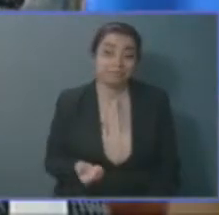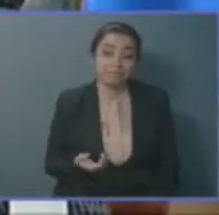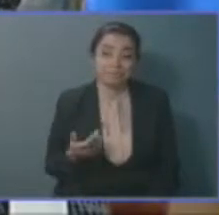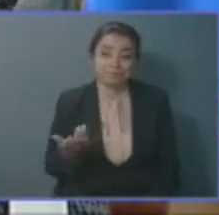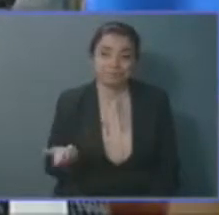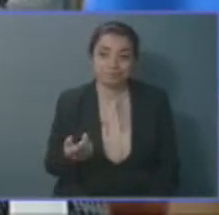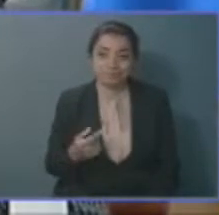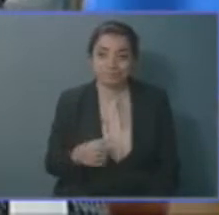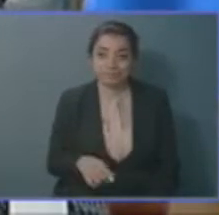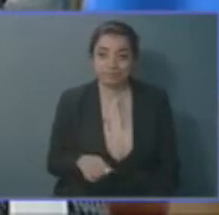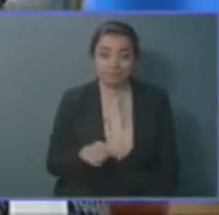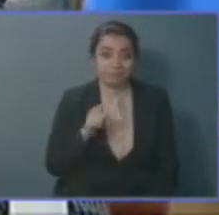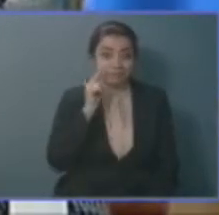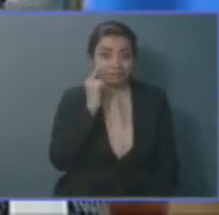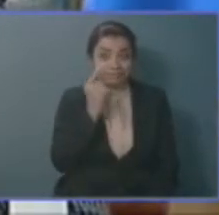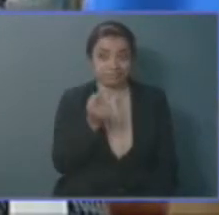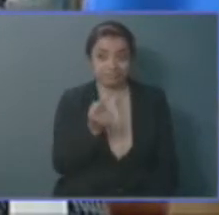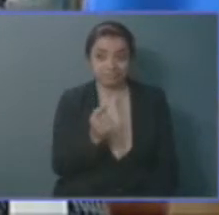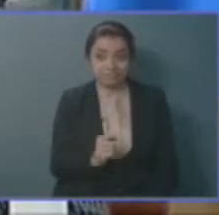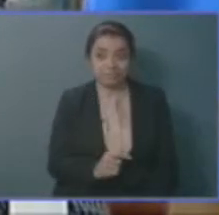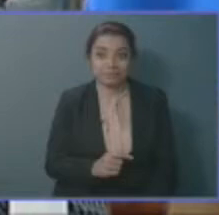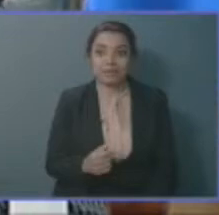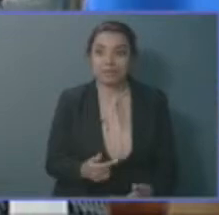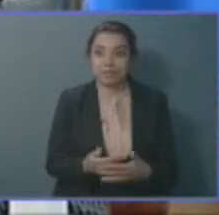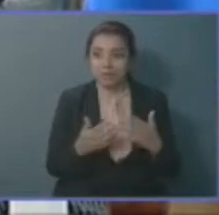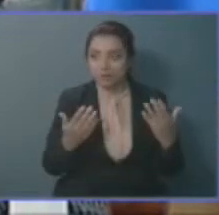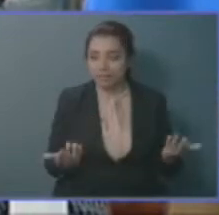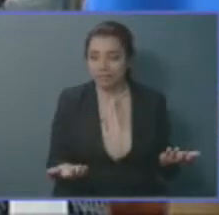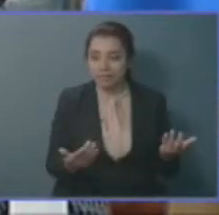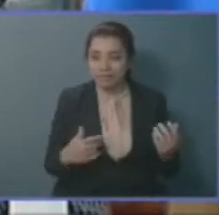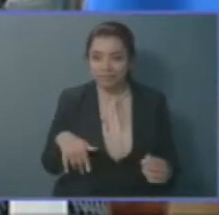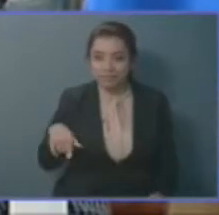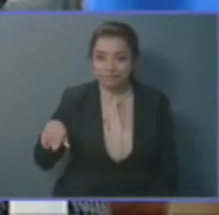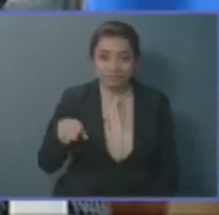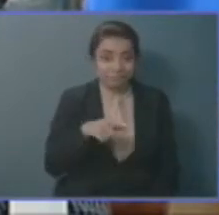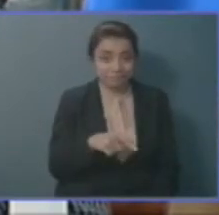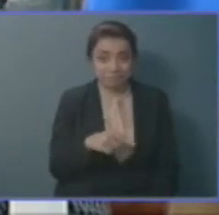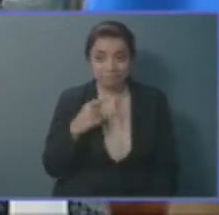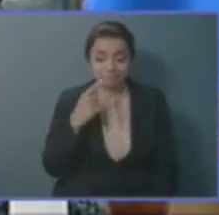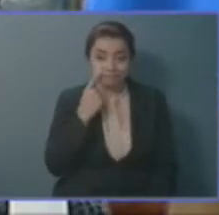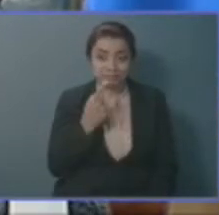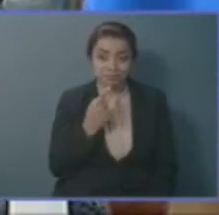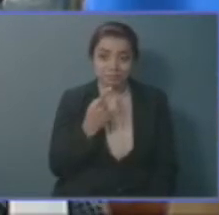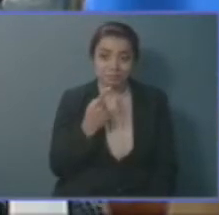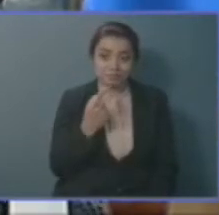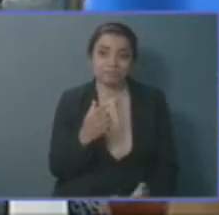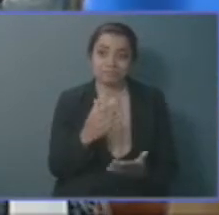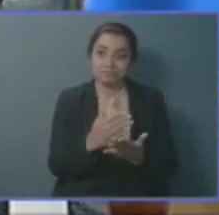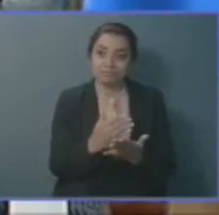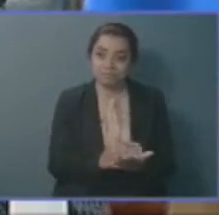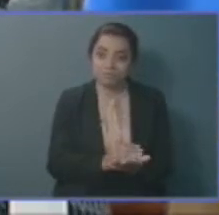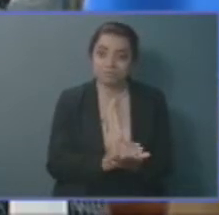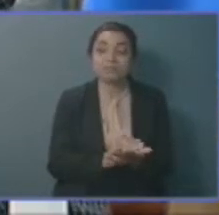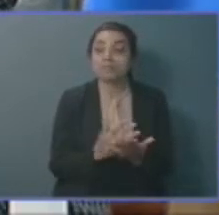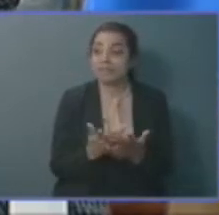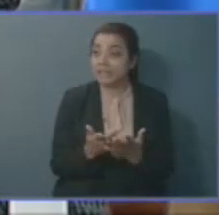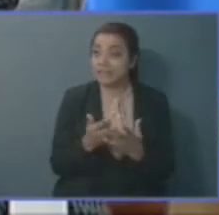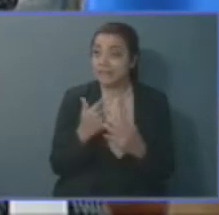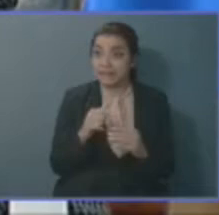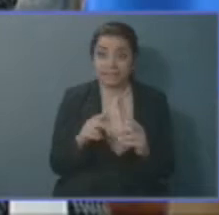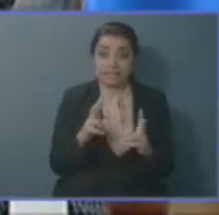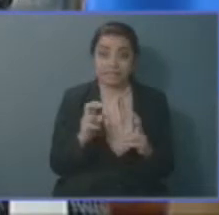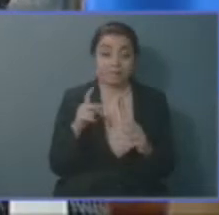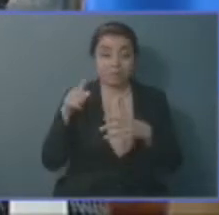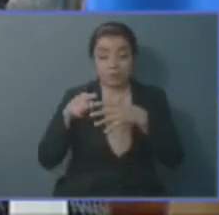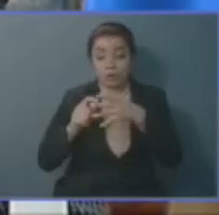Y de pronto nos habíamos visto involucrados en un esfuerzo mandatado por la Sala